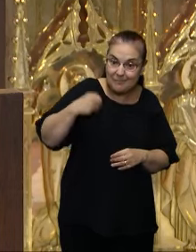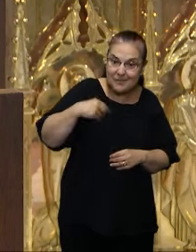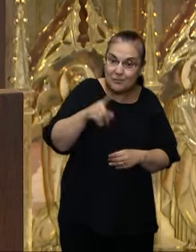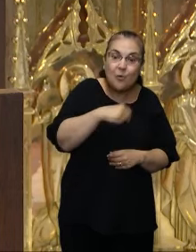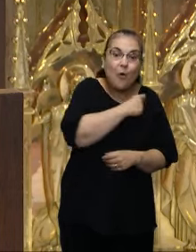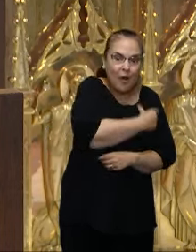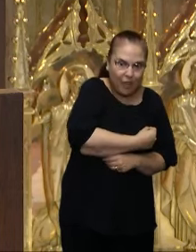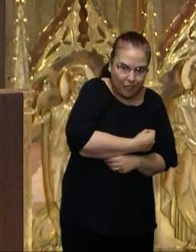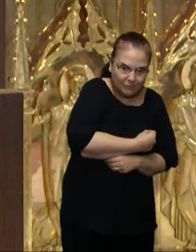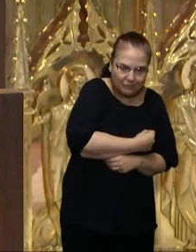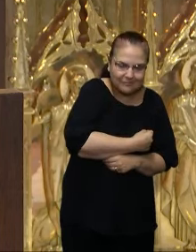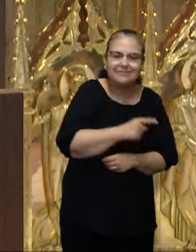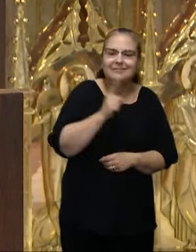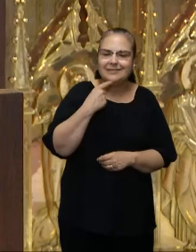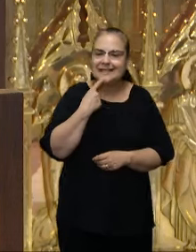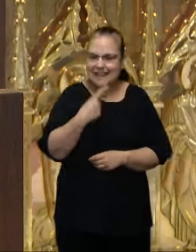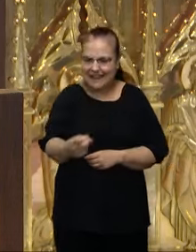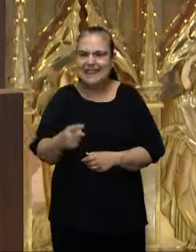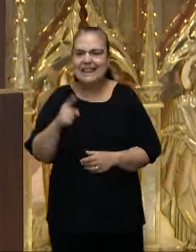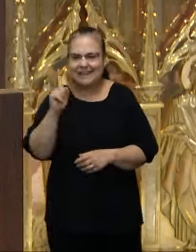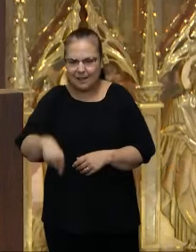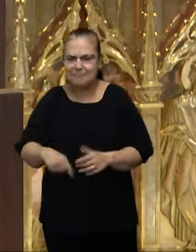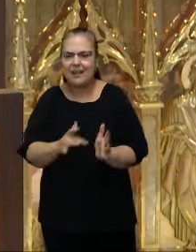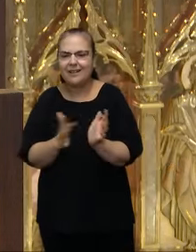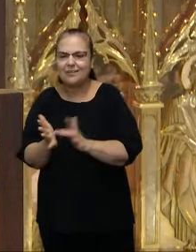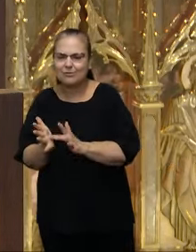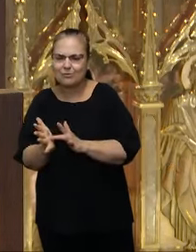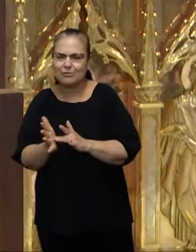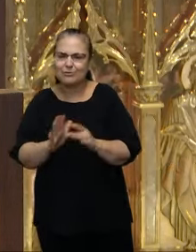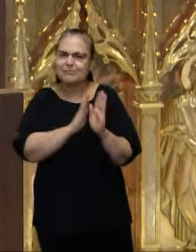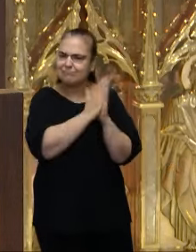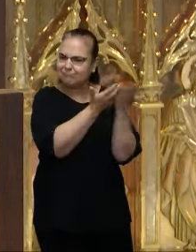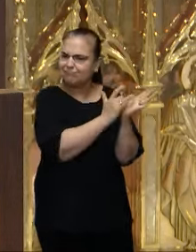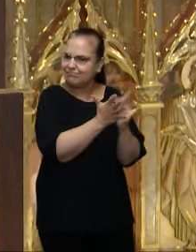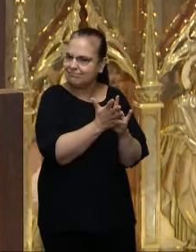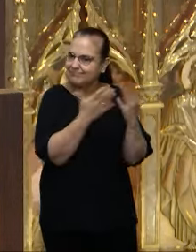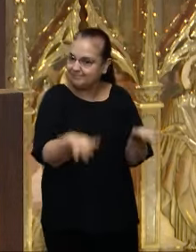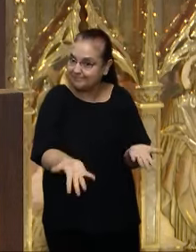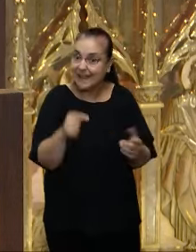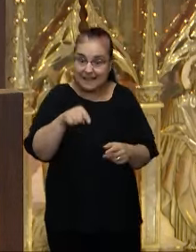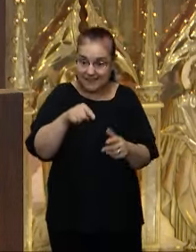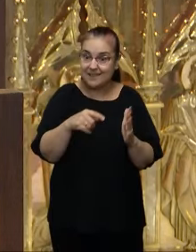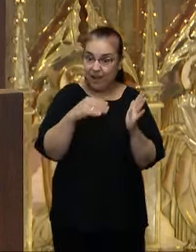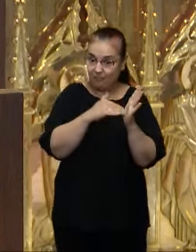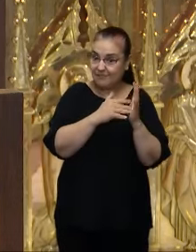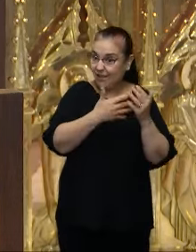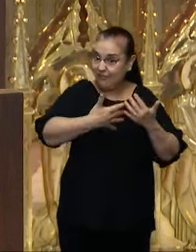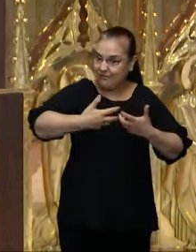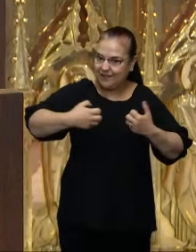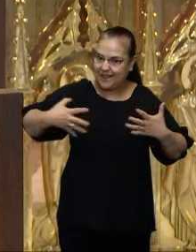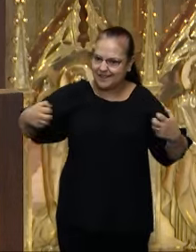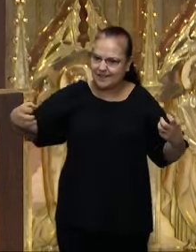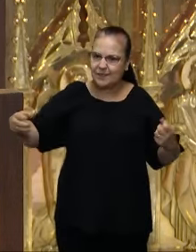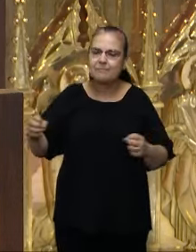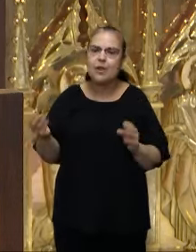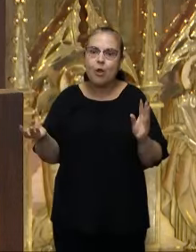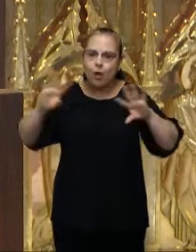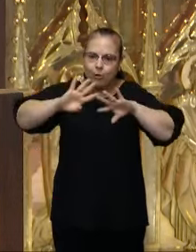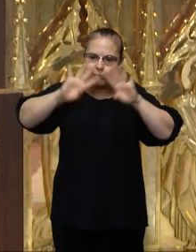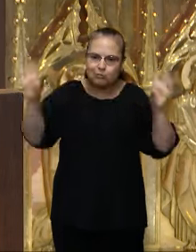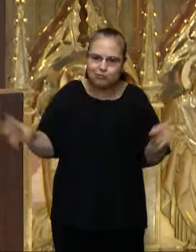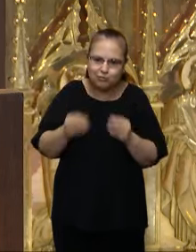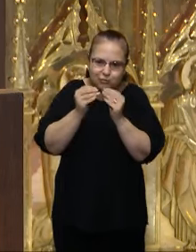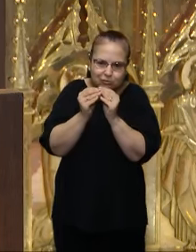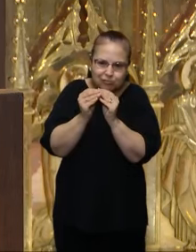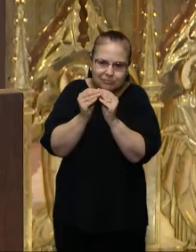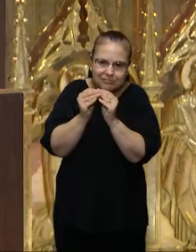otro momento del Evangelio. Y yo creo que esta frase pues recogen y sintetizan